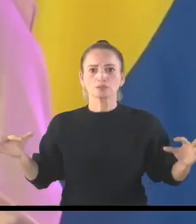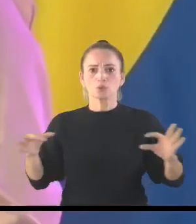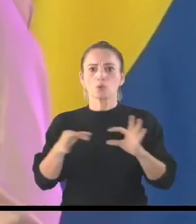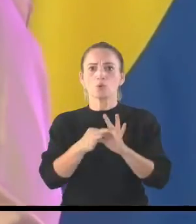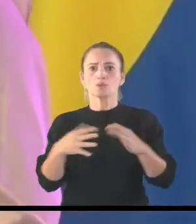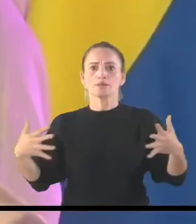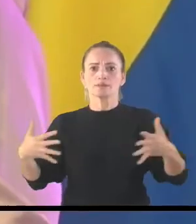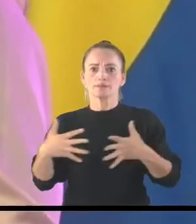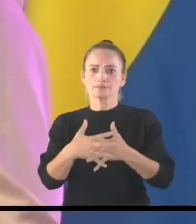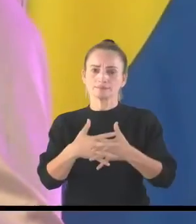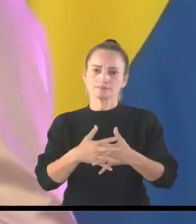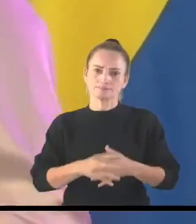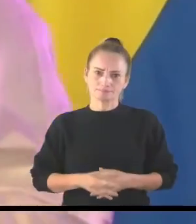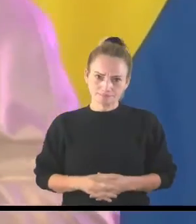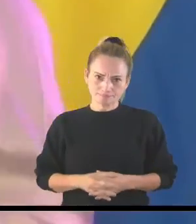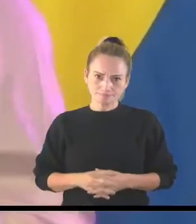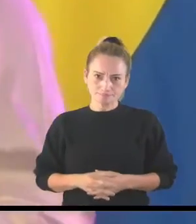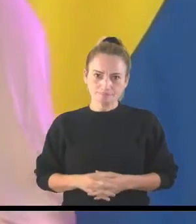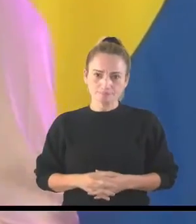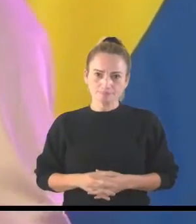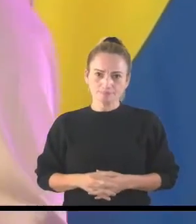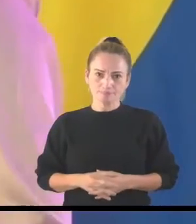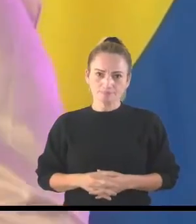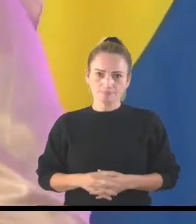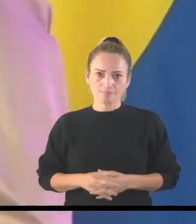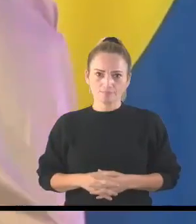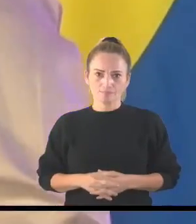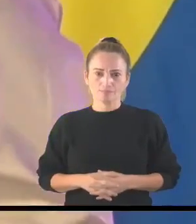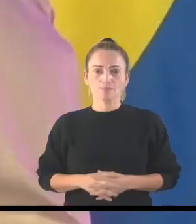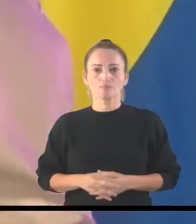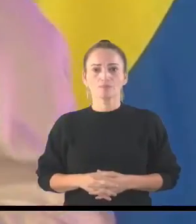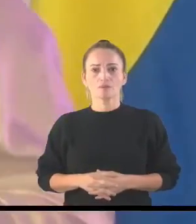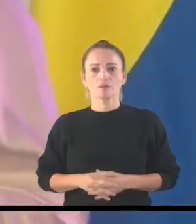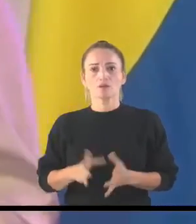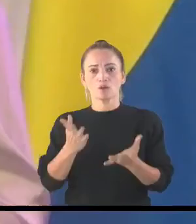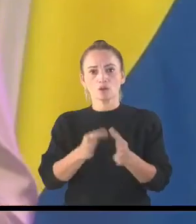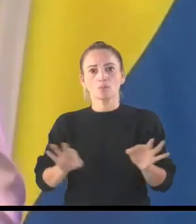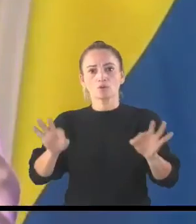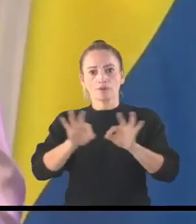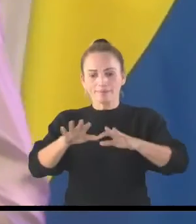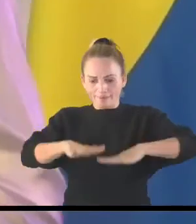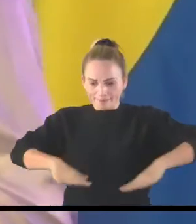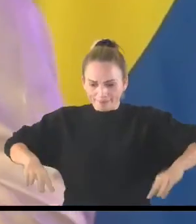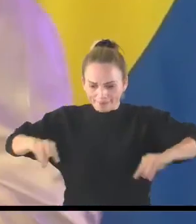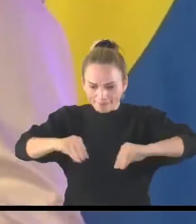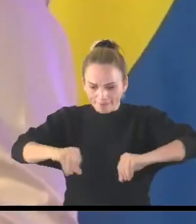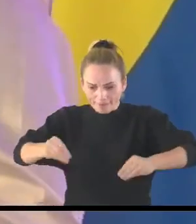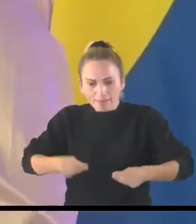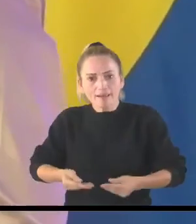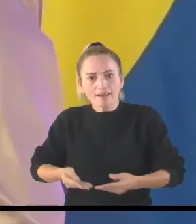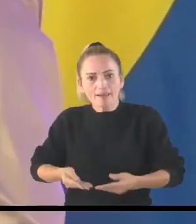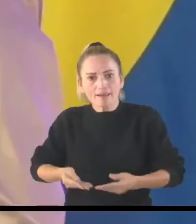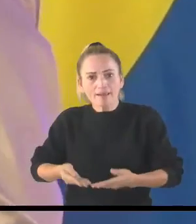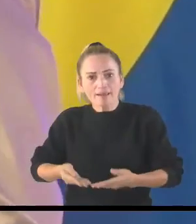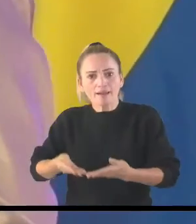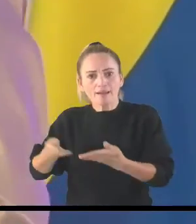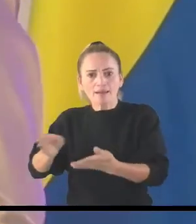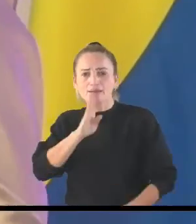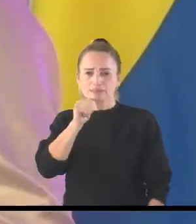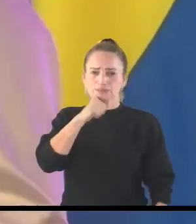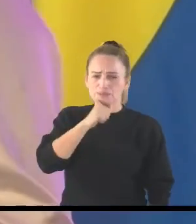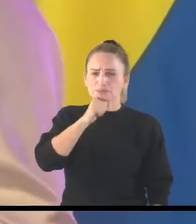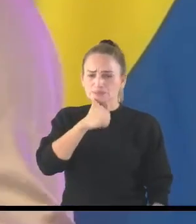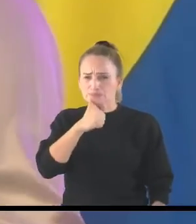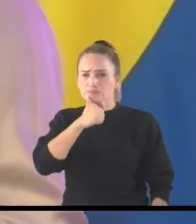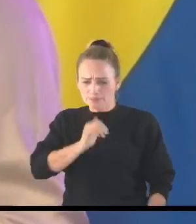articuladas. Si el desafío es devolverle la tierra a quienes sufrieron el